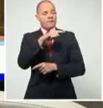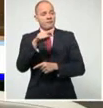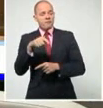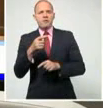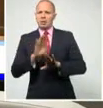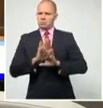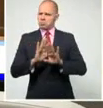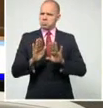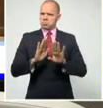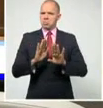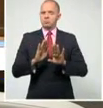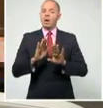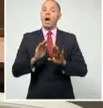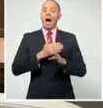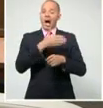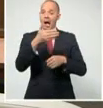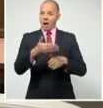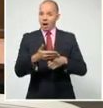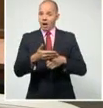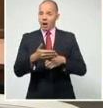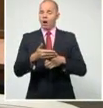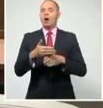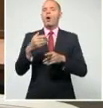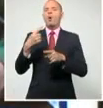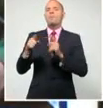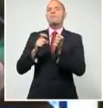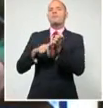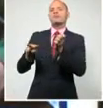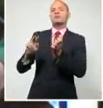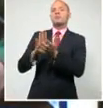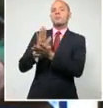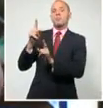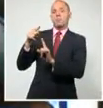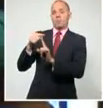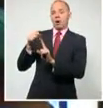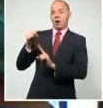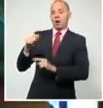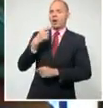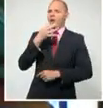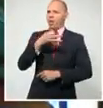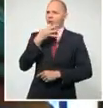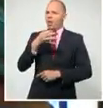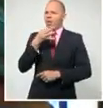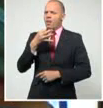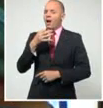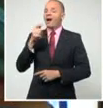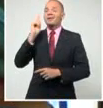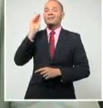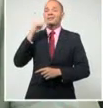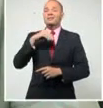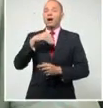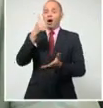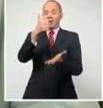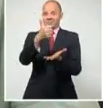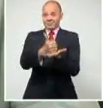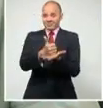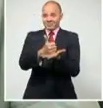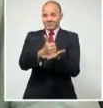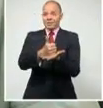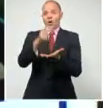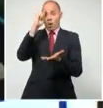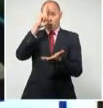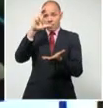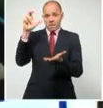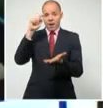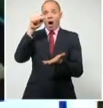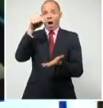el gobernador de la provincia de matanzas explicó las diferentes acciones que se realizan en el hospital de faustino pérez y de ese territorio